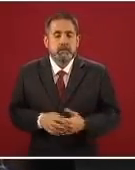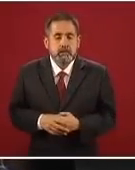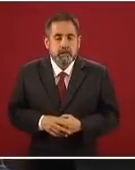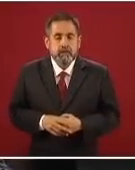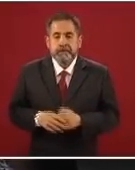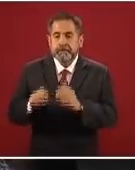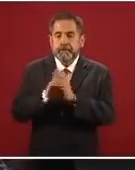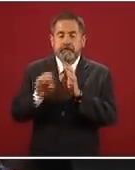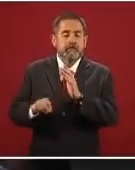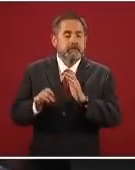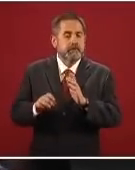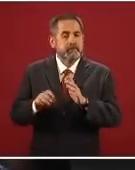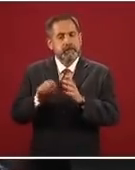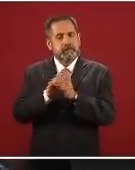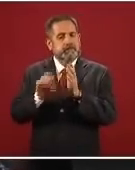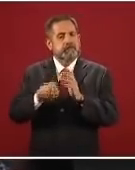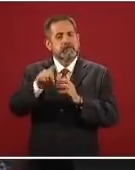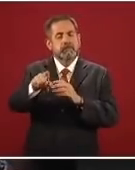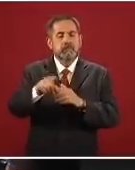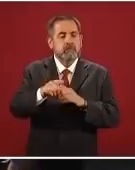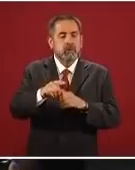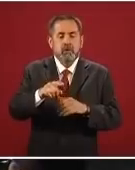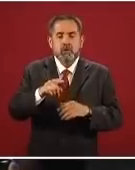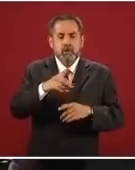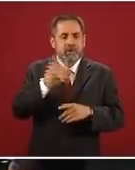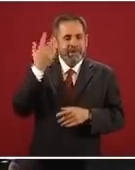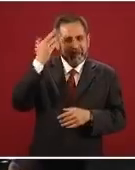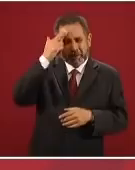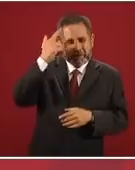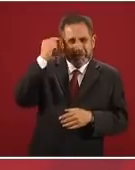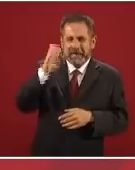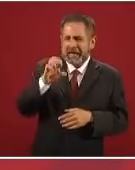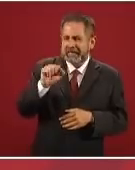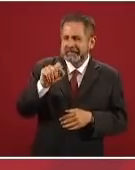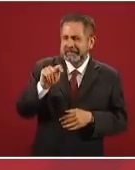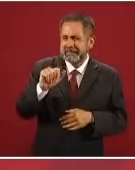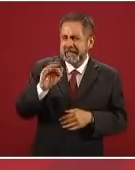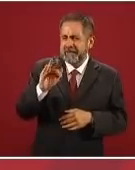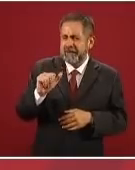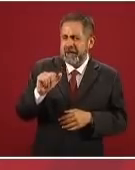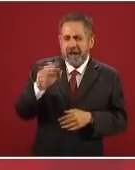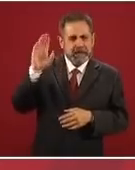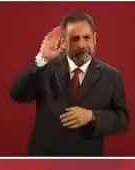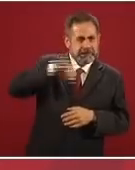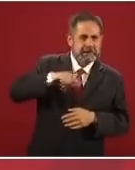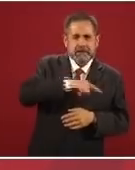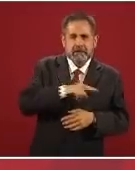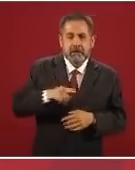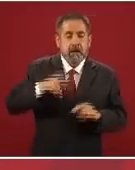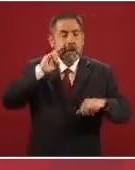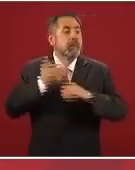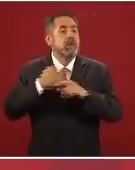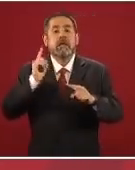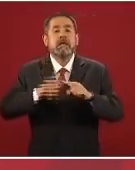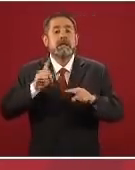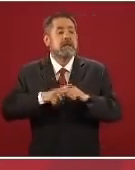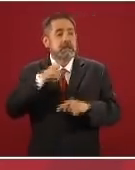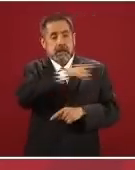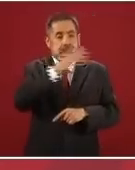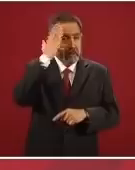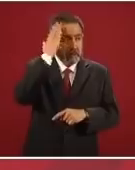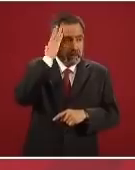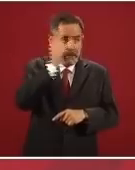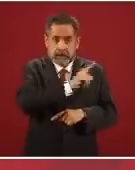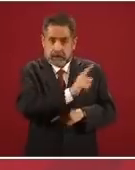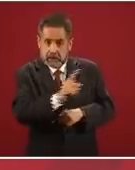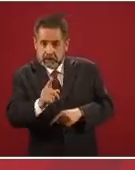Por ejemplo, en el caso de la estafa maestra, responsabilizar a los que fueron las cabezas de ese problema